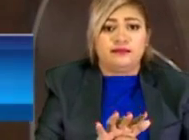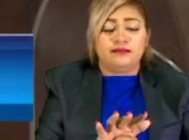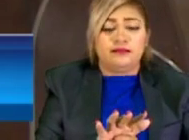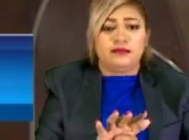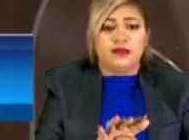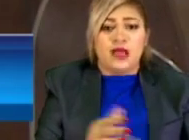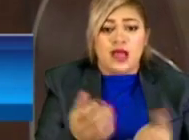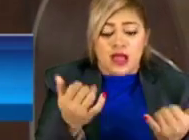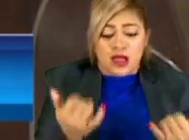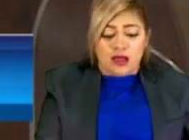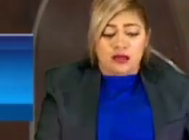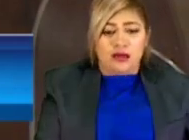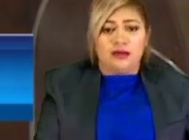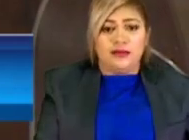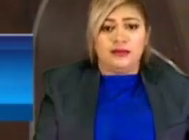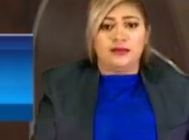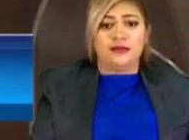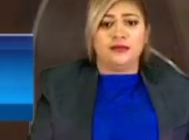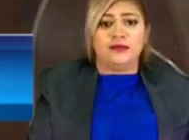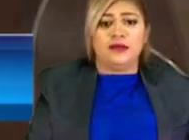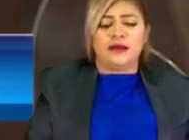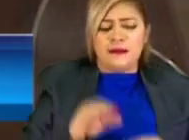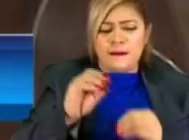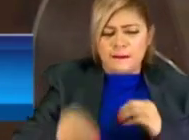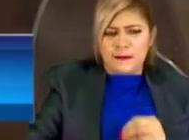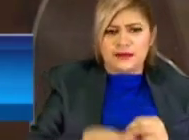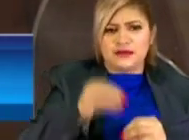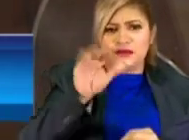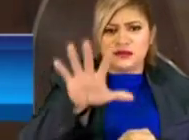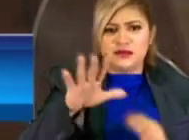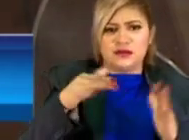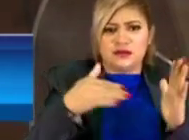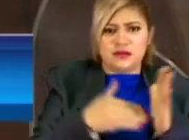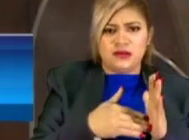Esta obra generará más de 5.000 empleos directos.